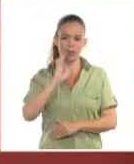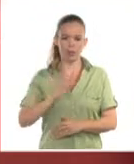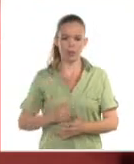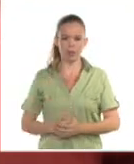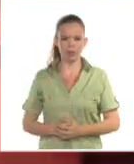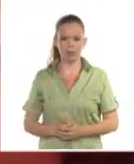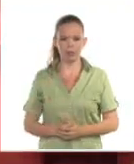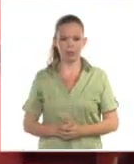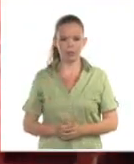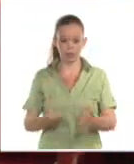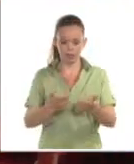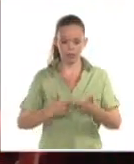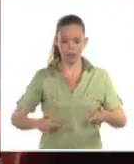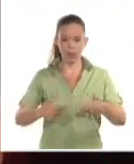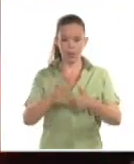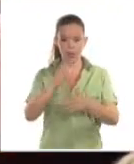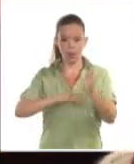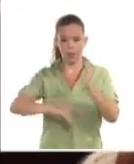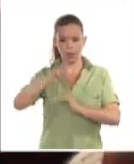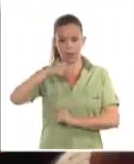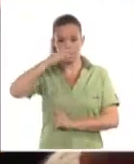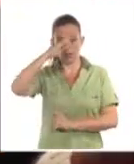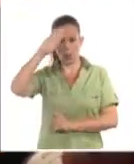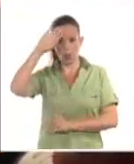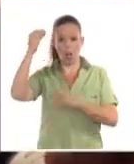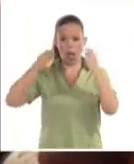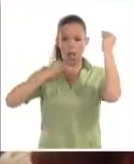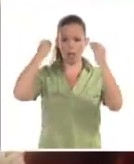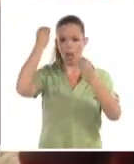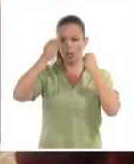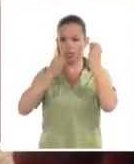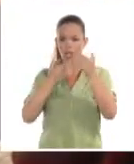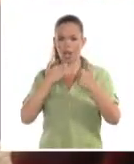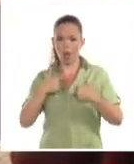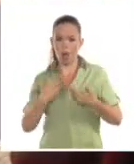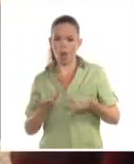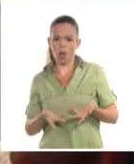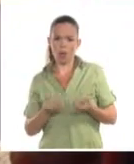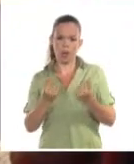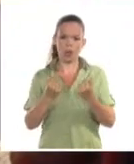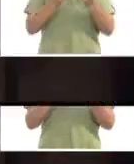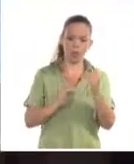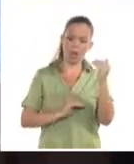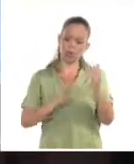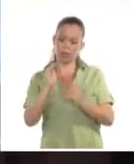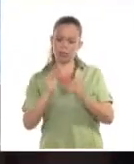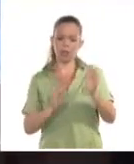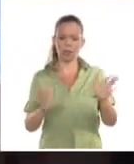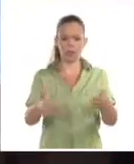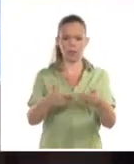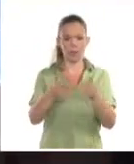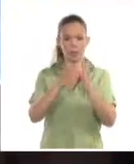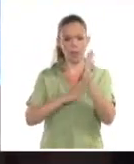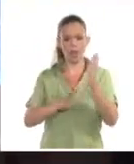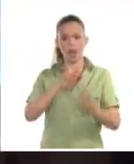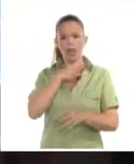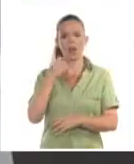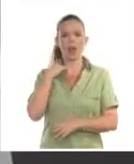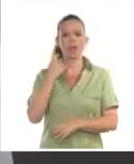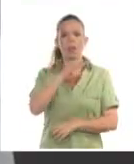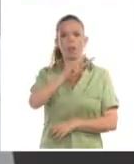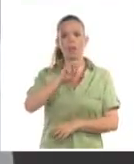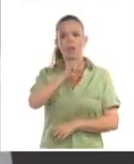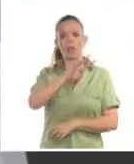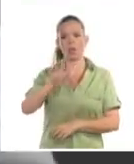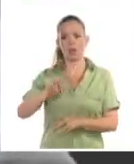cono de ministros de la República de Cuba analizó el comportamiento económico en el país al cierre de enero de 2024 a partir del